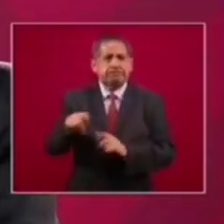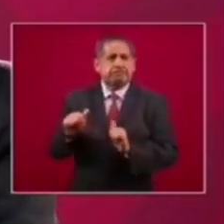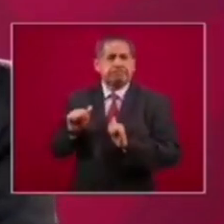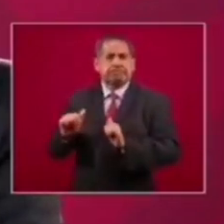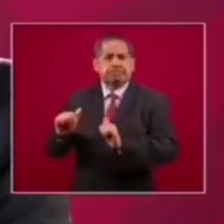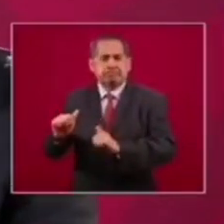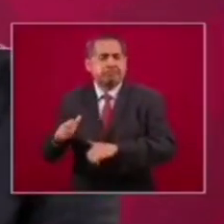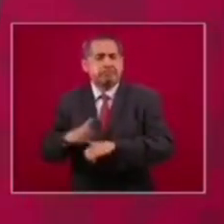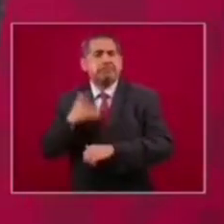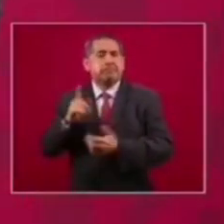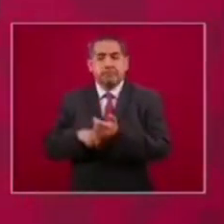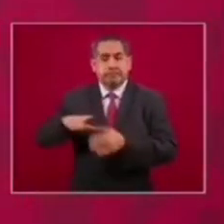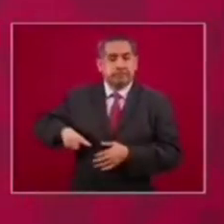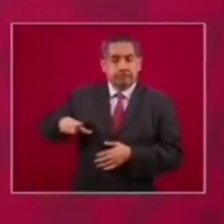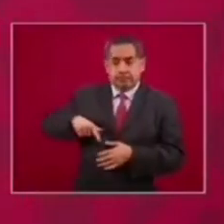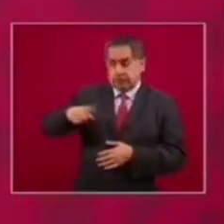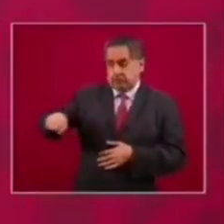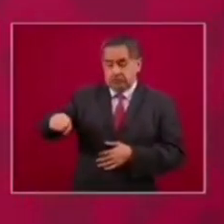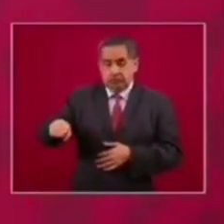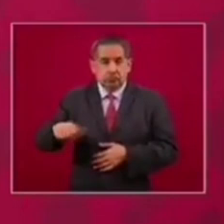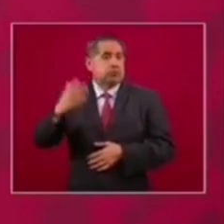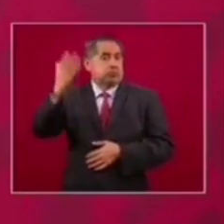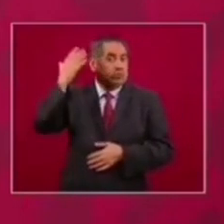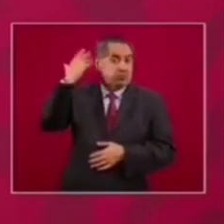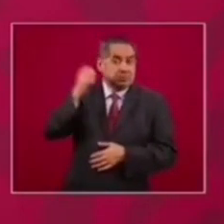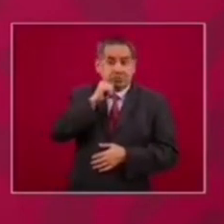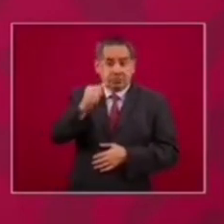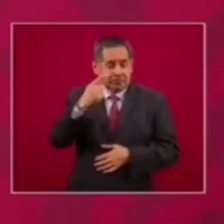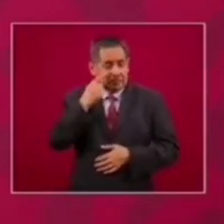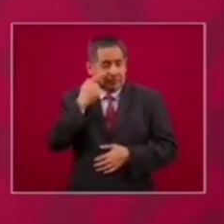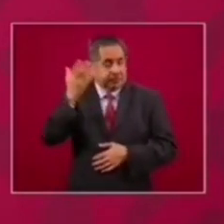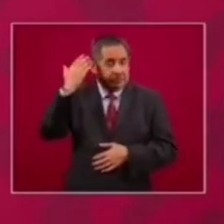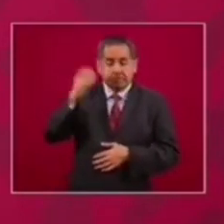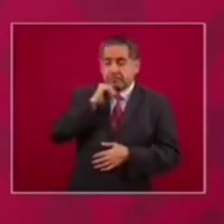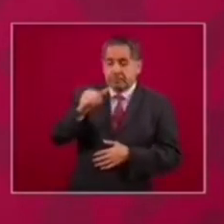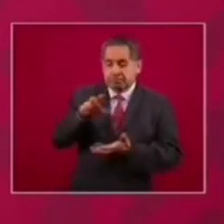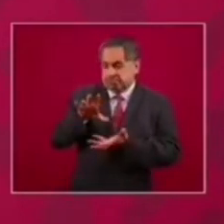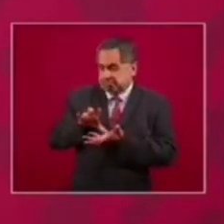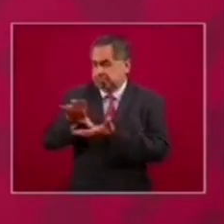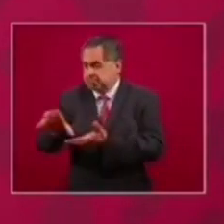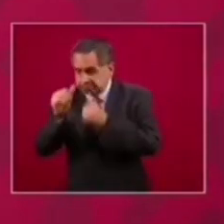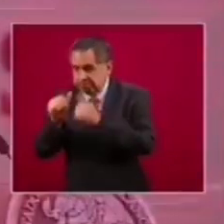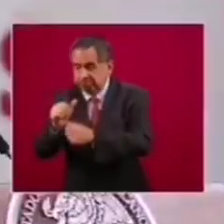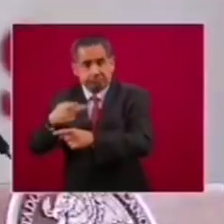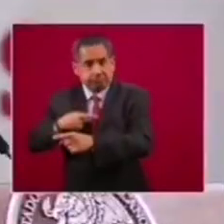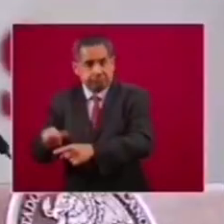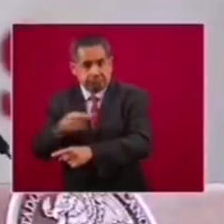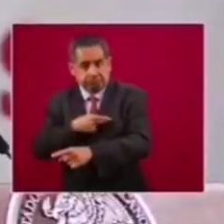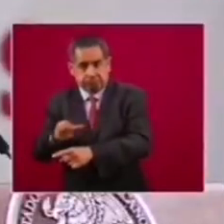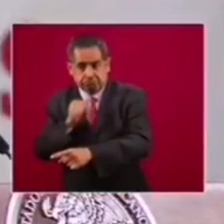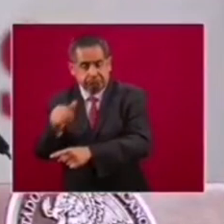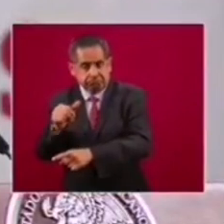Porque el Estado, que antes no se utilizaba para atender a los pobres,